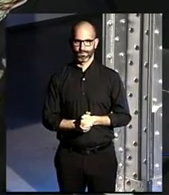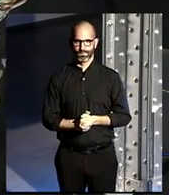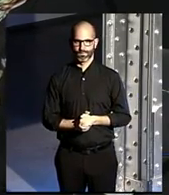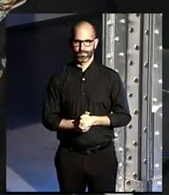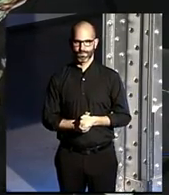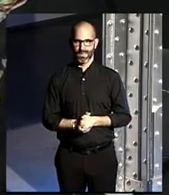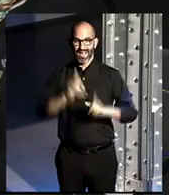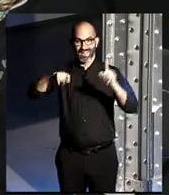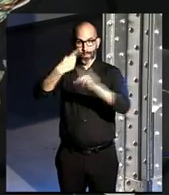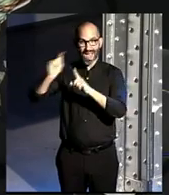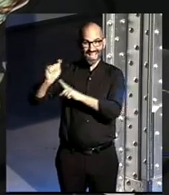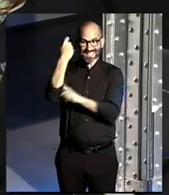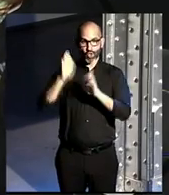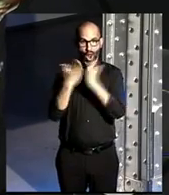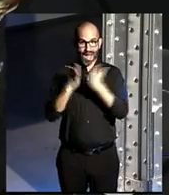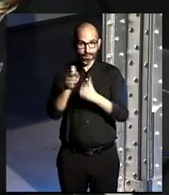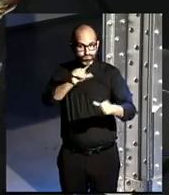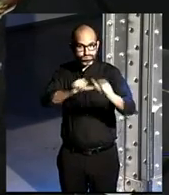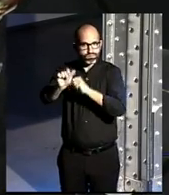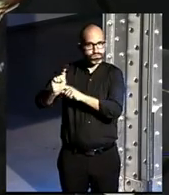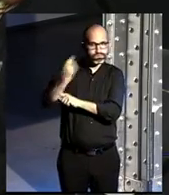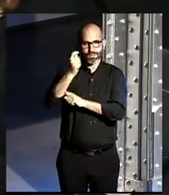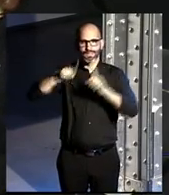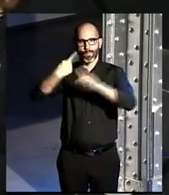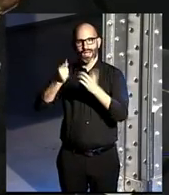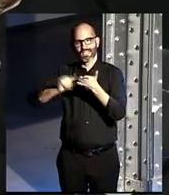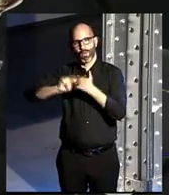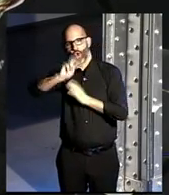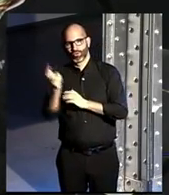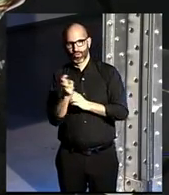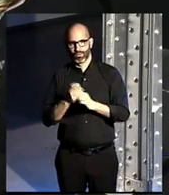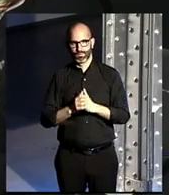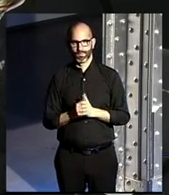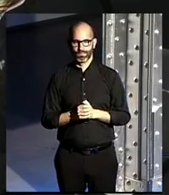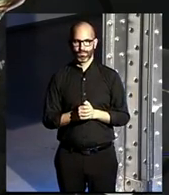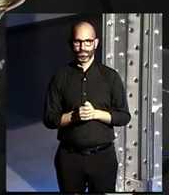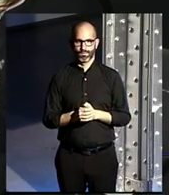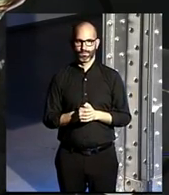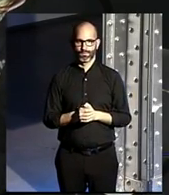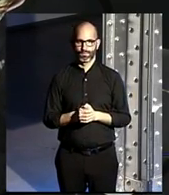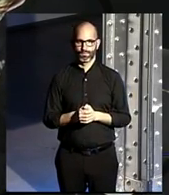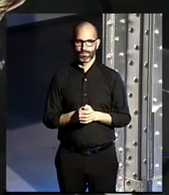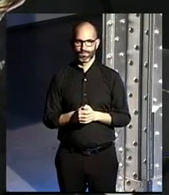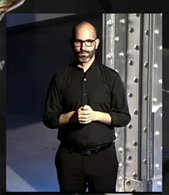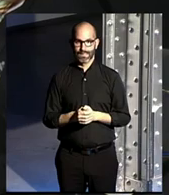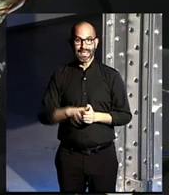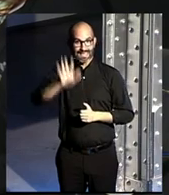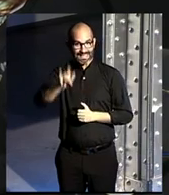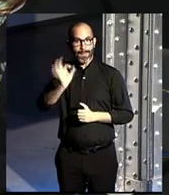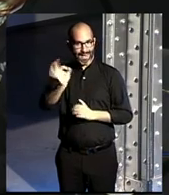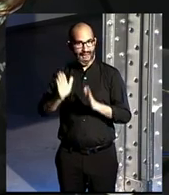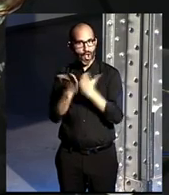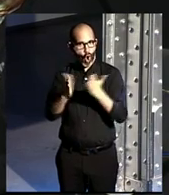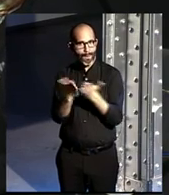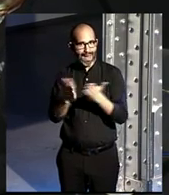tras el éxito de este libro, escribe este, And this is a science fiction novel. que sí que es una novela de ciencia ficción.